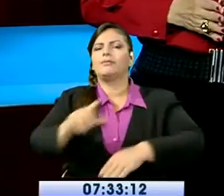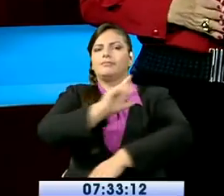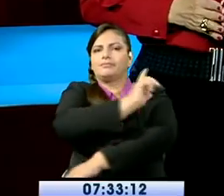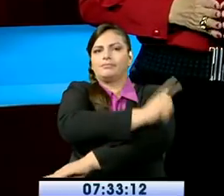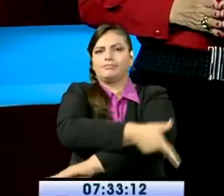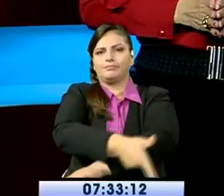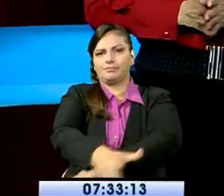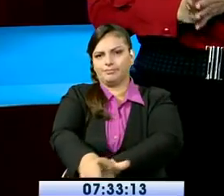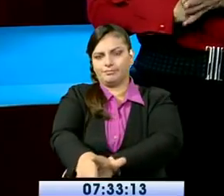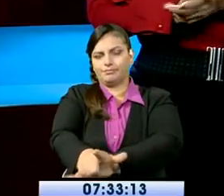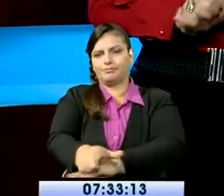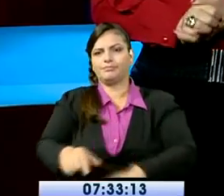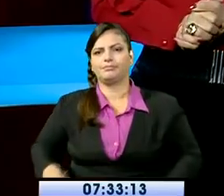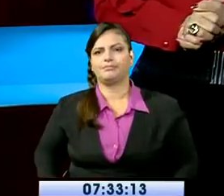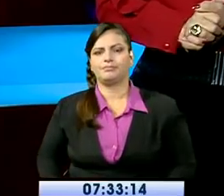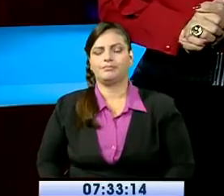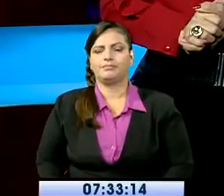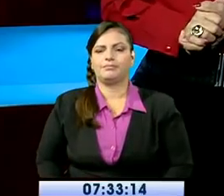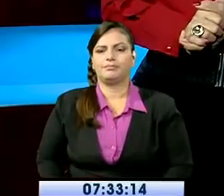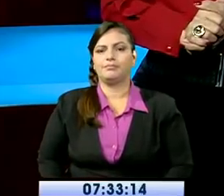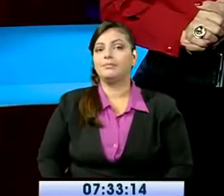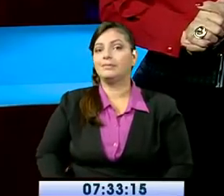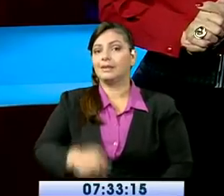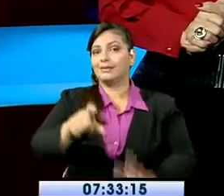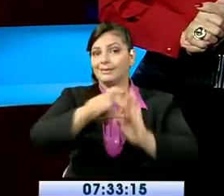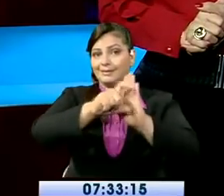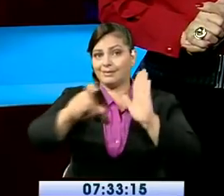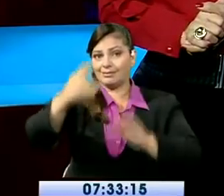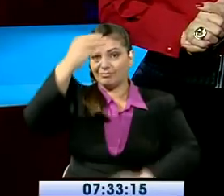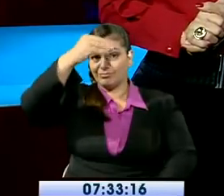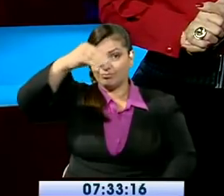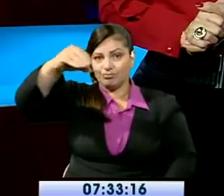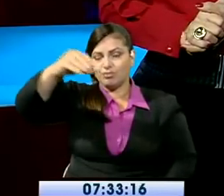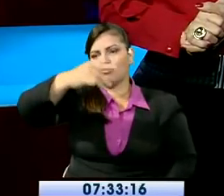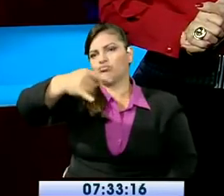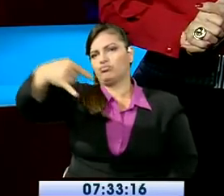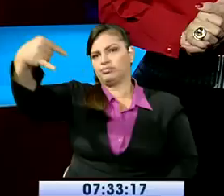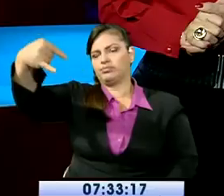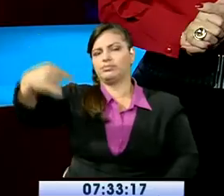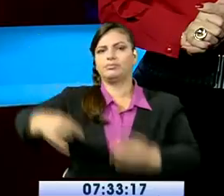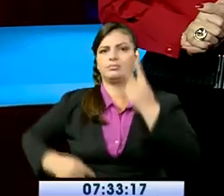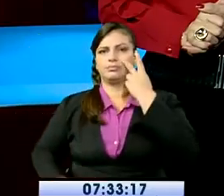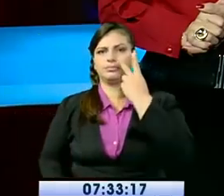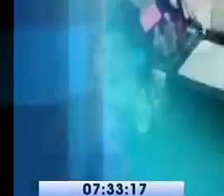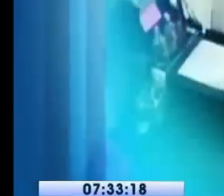Elena. Las cámaras de vigilancia del lugar captaron el hecho.